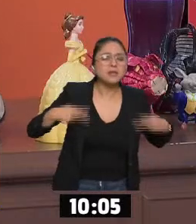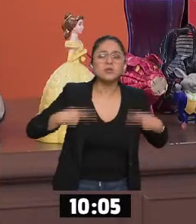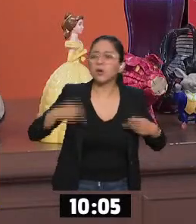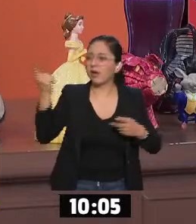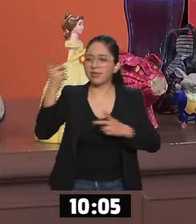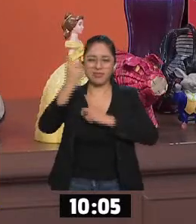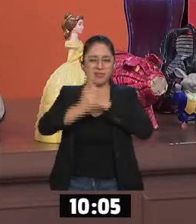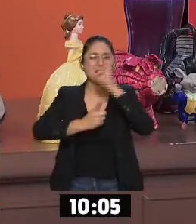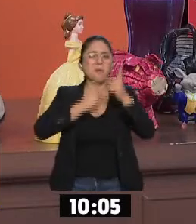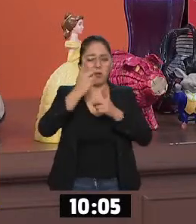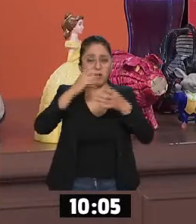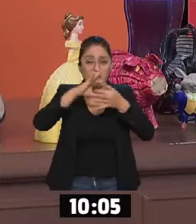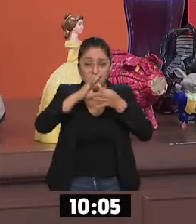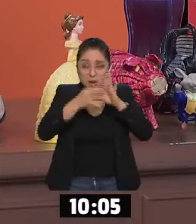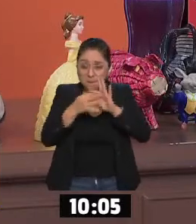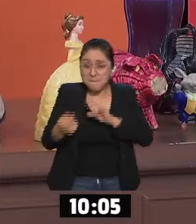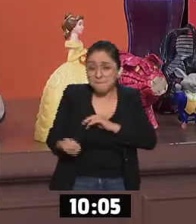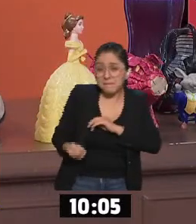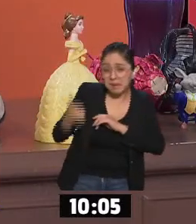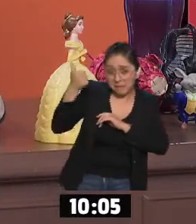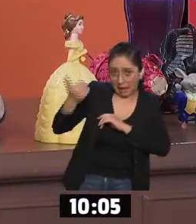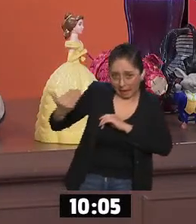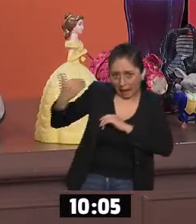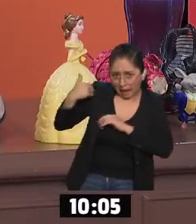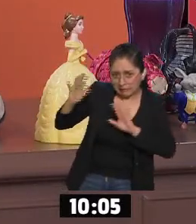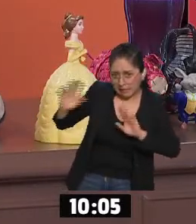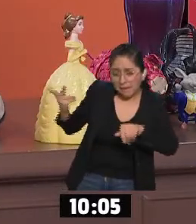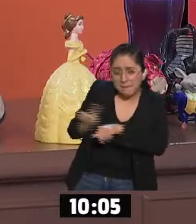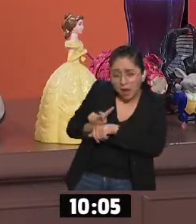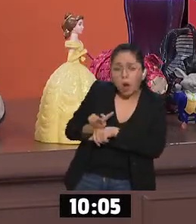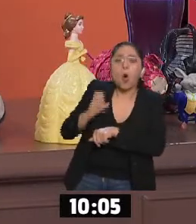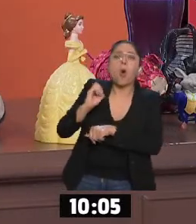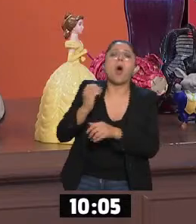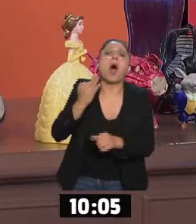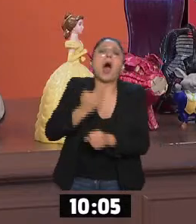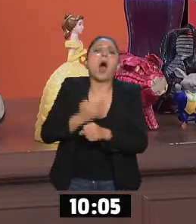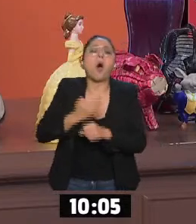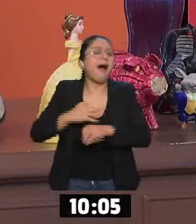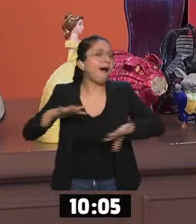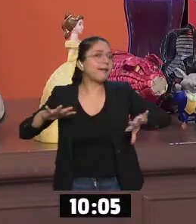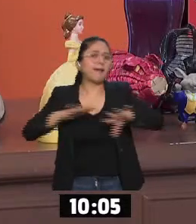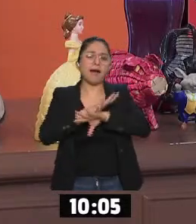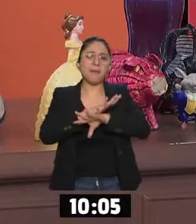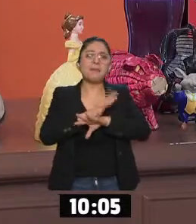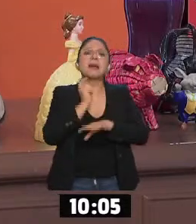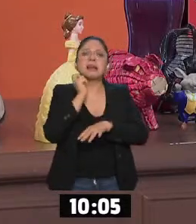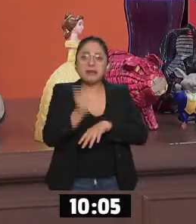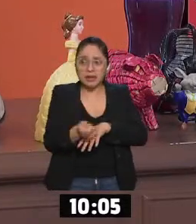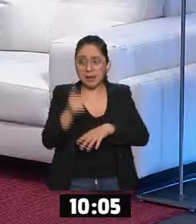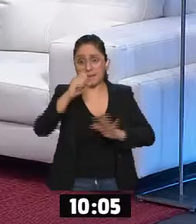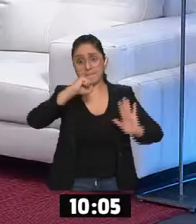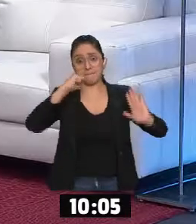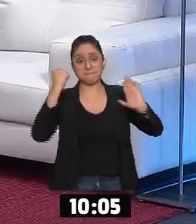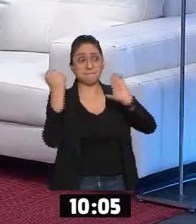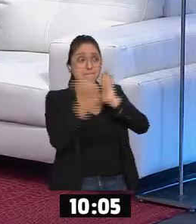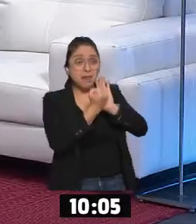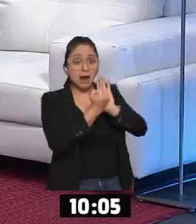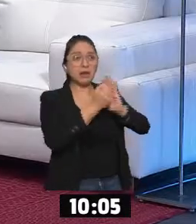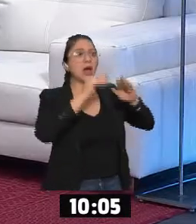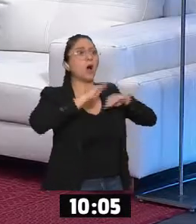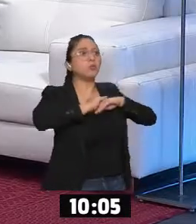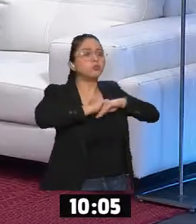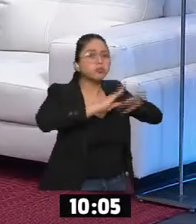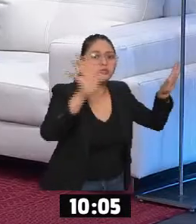atletas olímpicos? ¿O el problema de hoy es, uno, los patrocinadores, la exposición